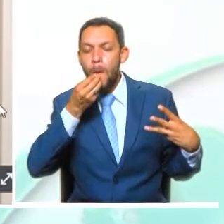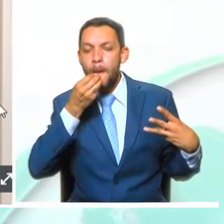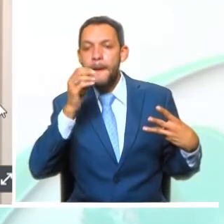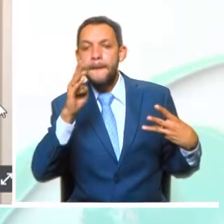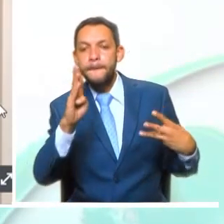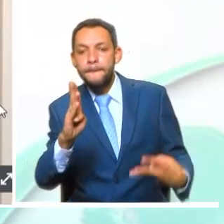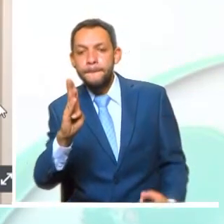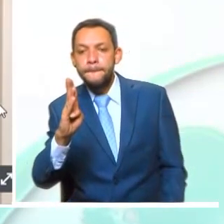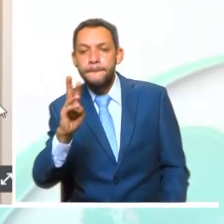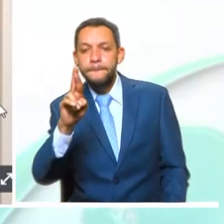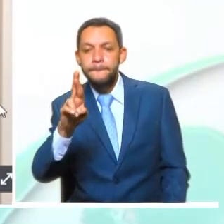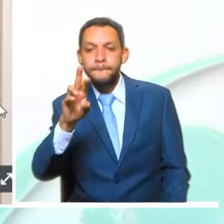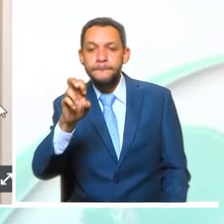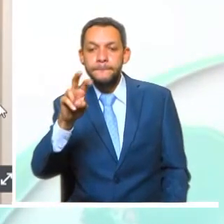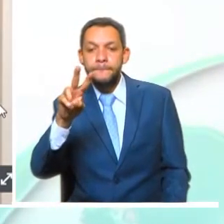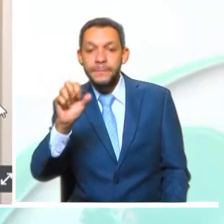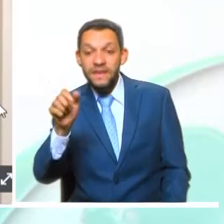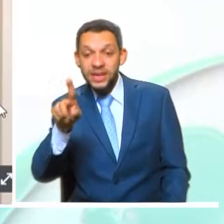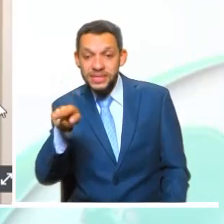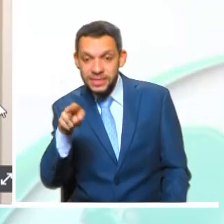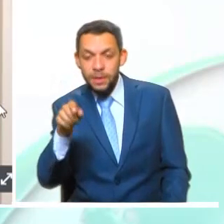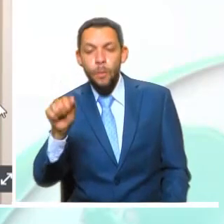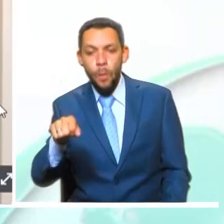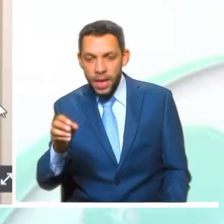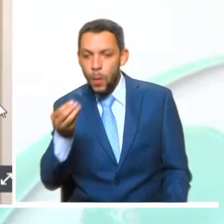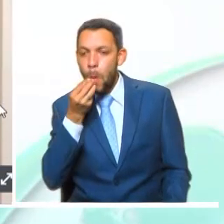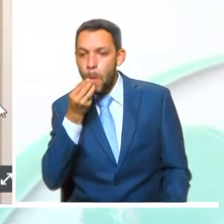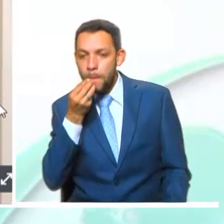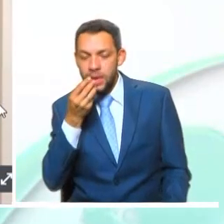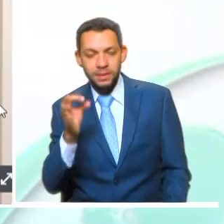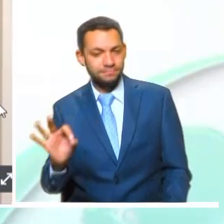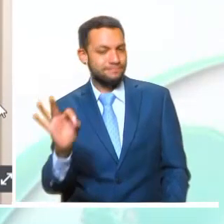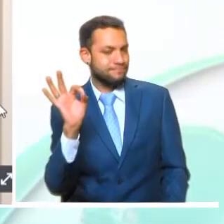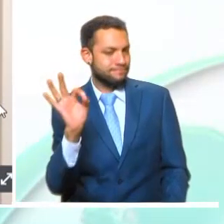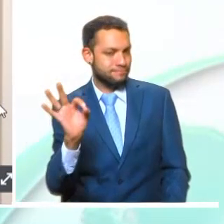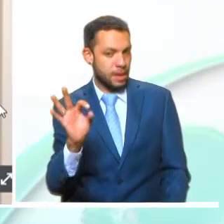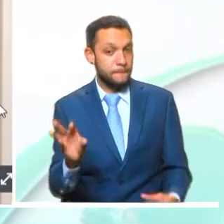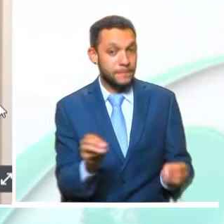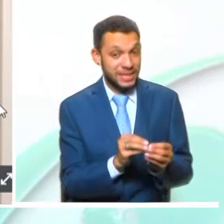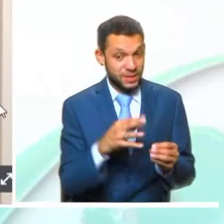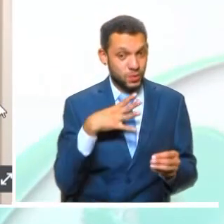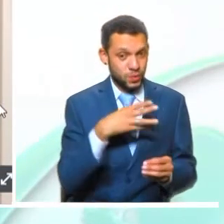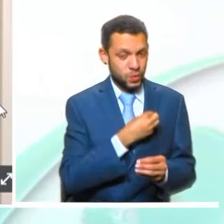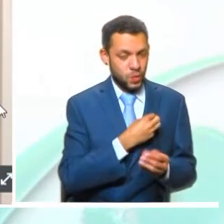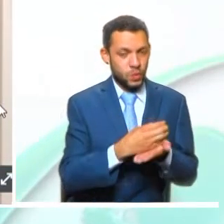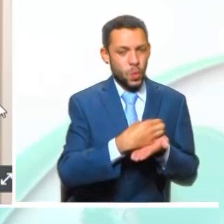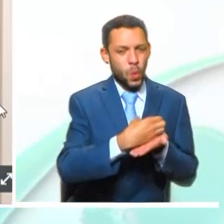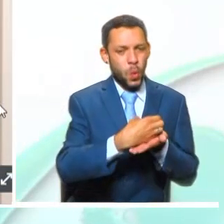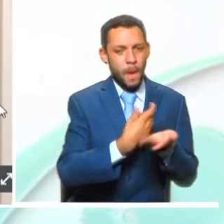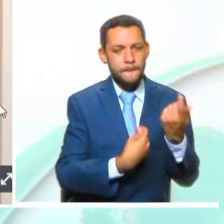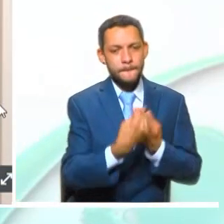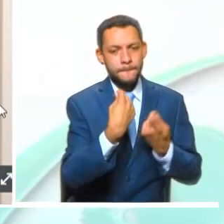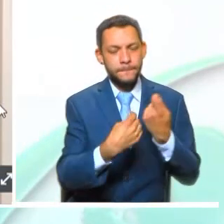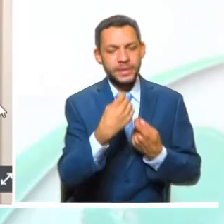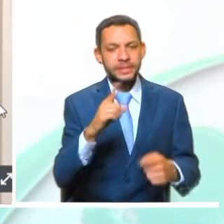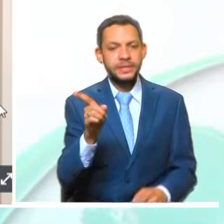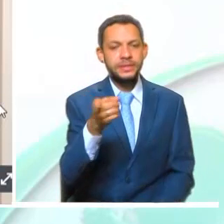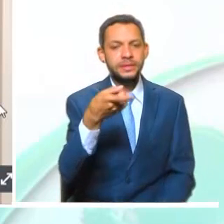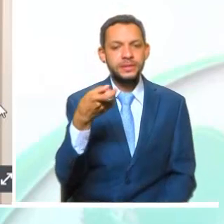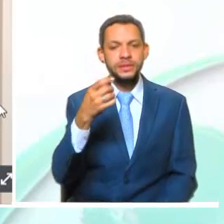como si fuera una guayaba nosotros tenemos un producto que a magín con que tiene trébol rojo que tiene